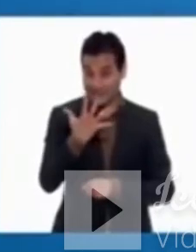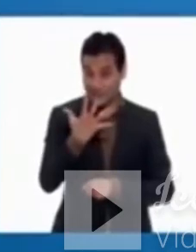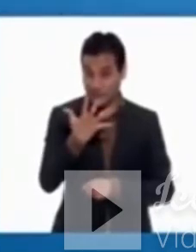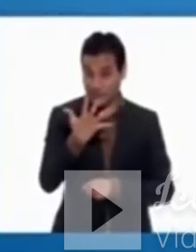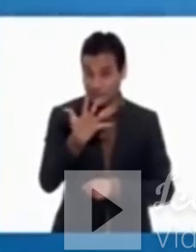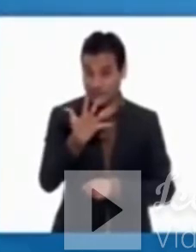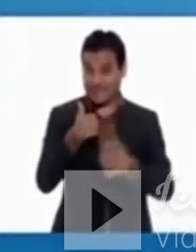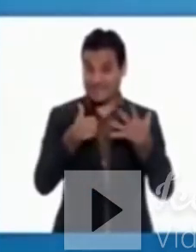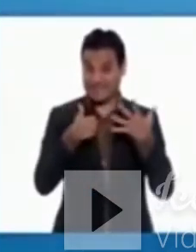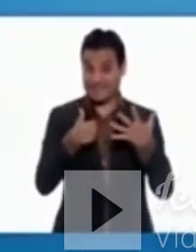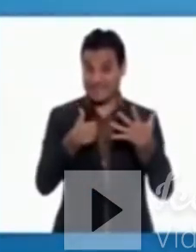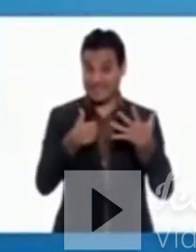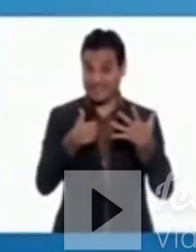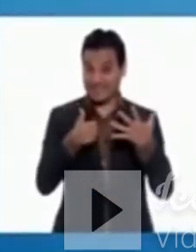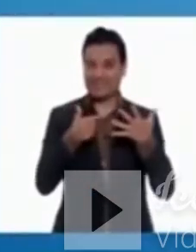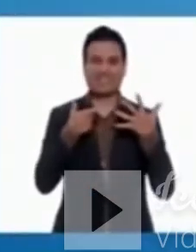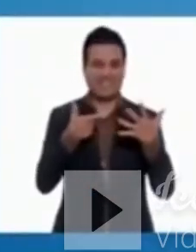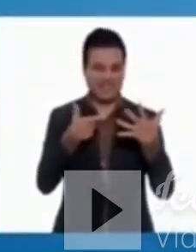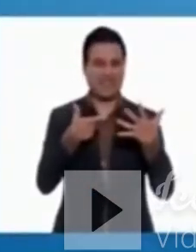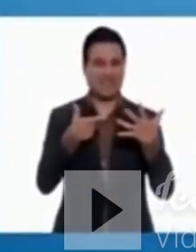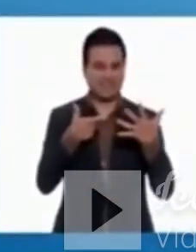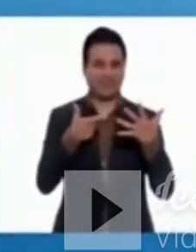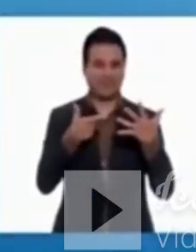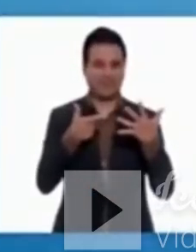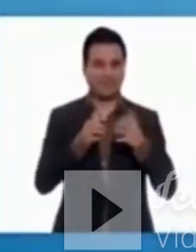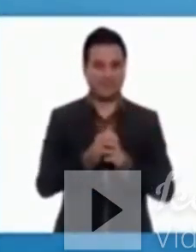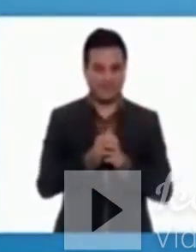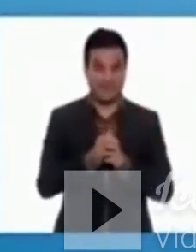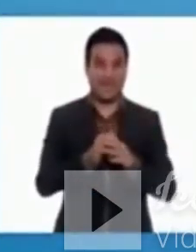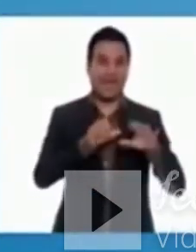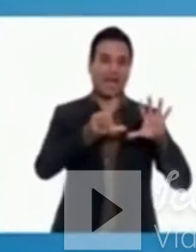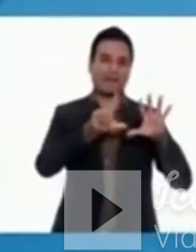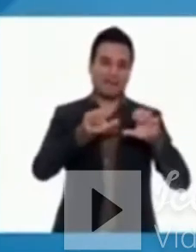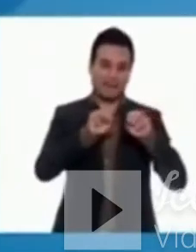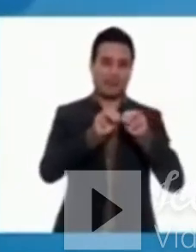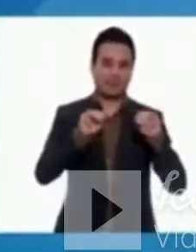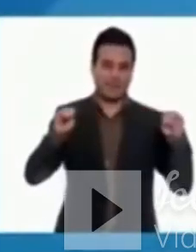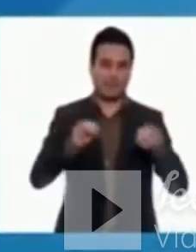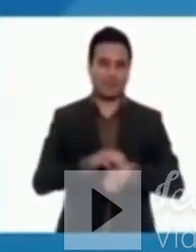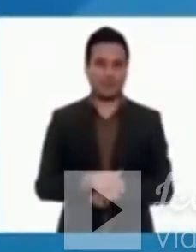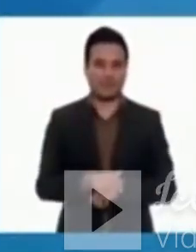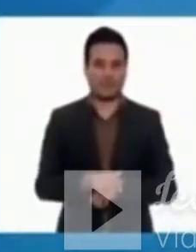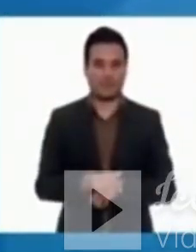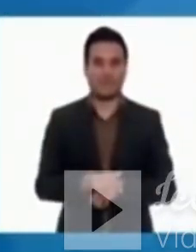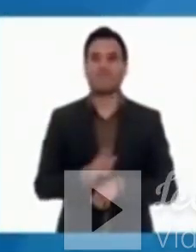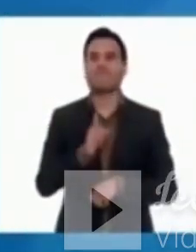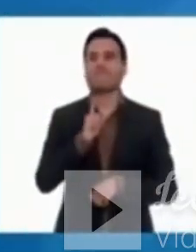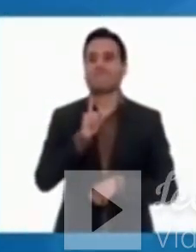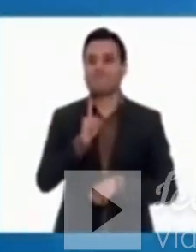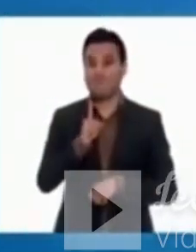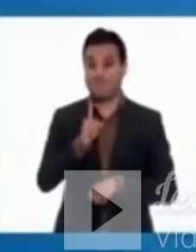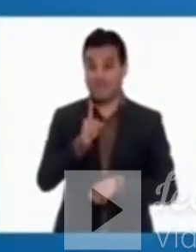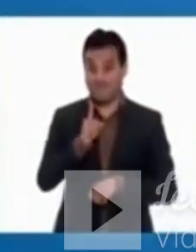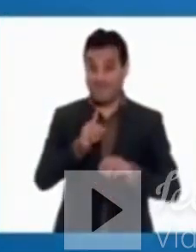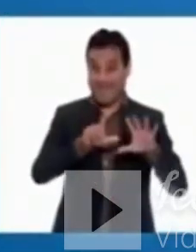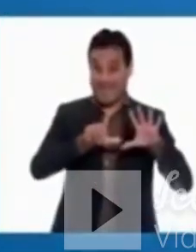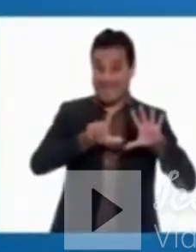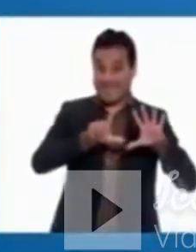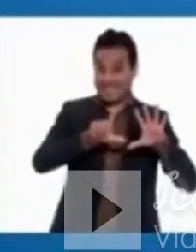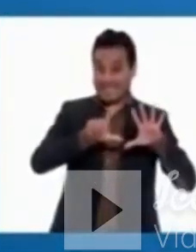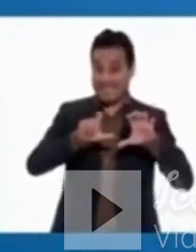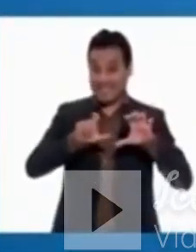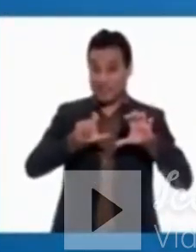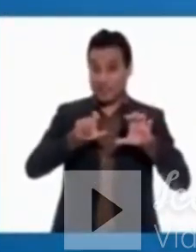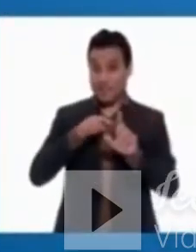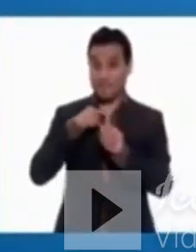5, 6 y 7, que es igual a 700 metros. Entonces, sumando estos